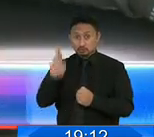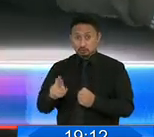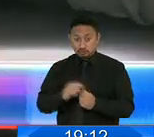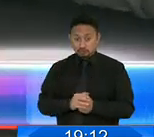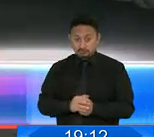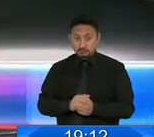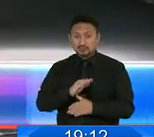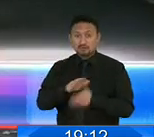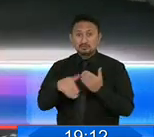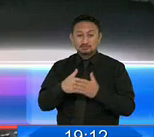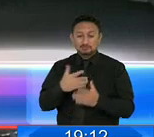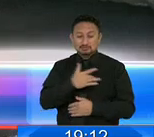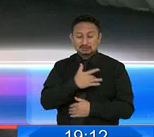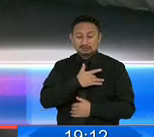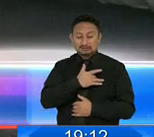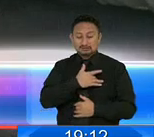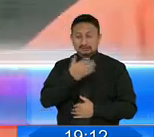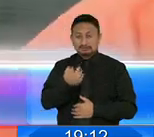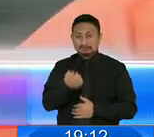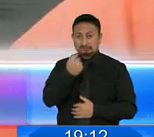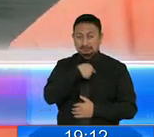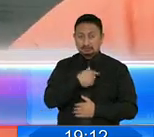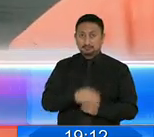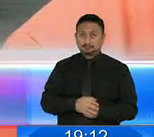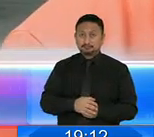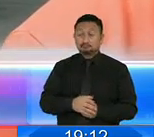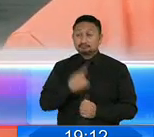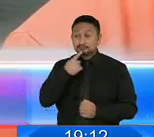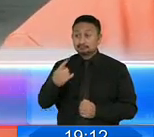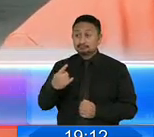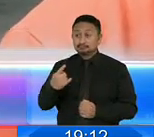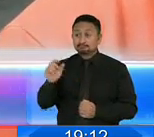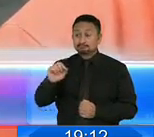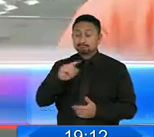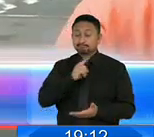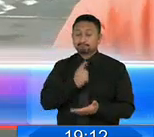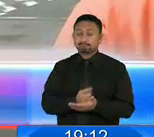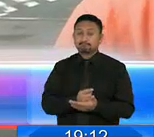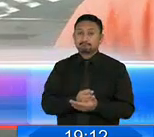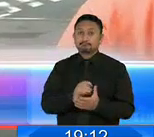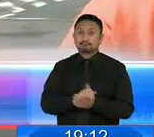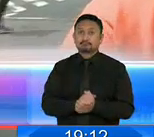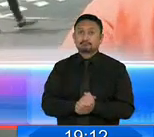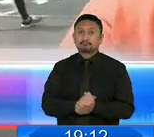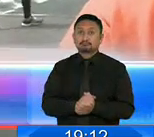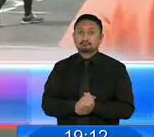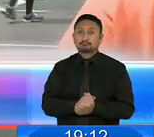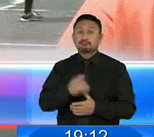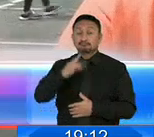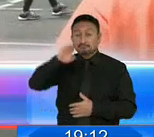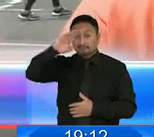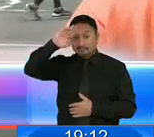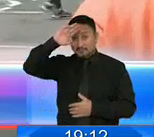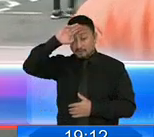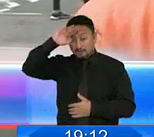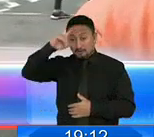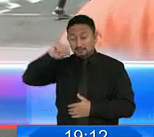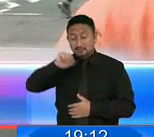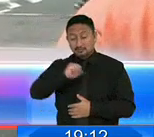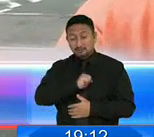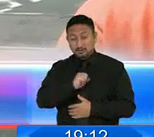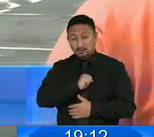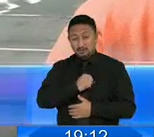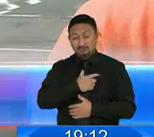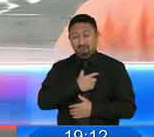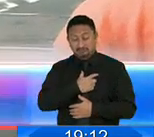todos los síntomas de coronavirus. Y le confirmaron lo que tanto temía. Estaba con fiebre, tos seca